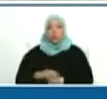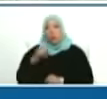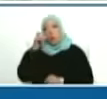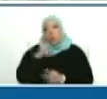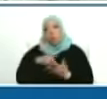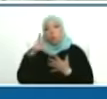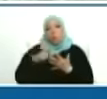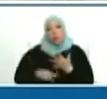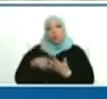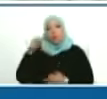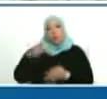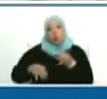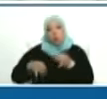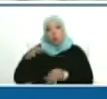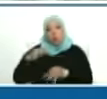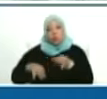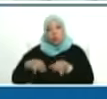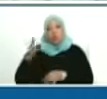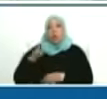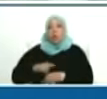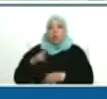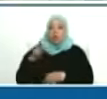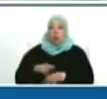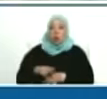proyecto más justo que jamás